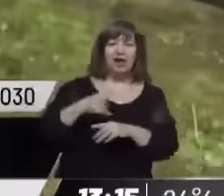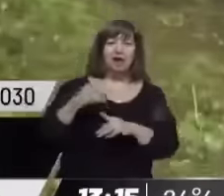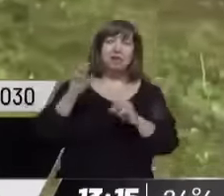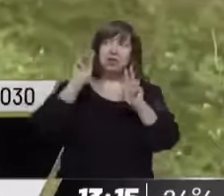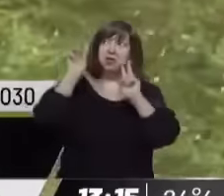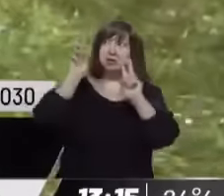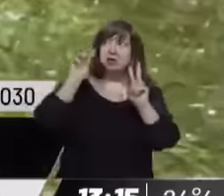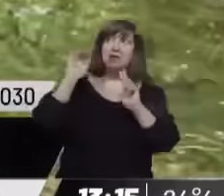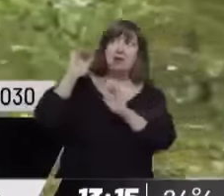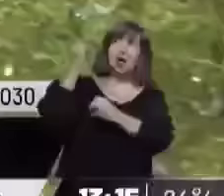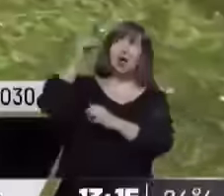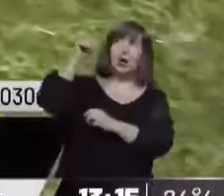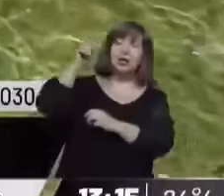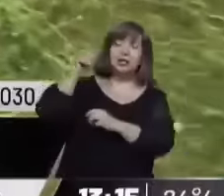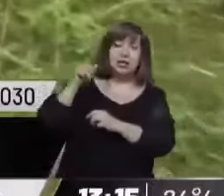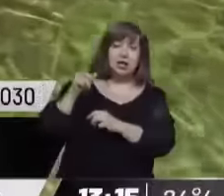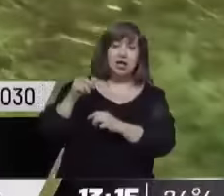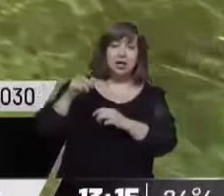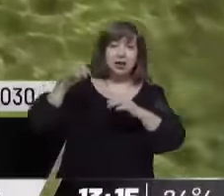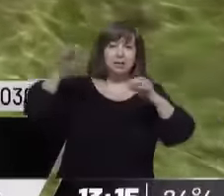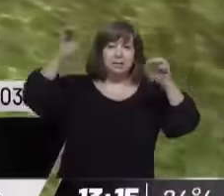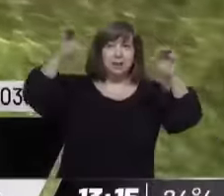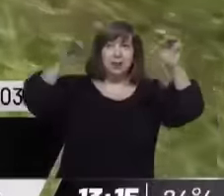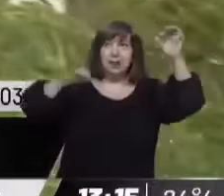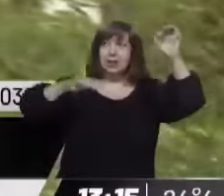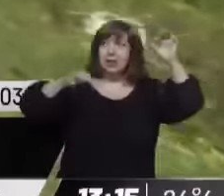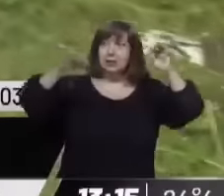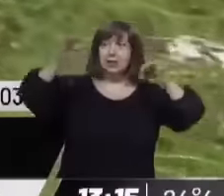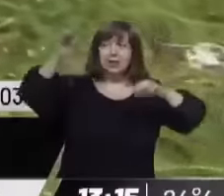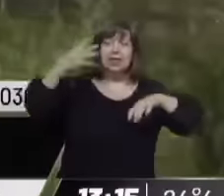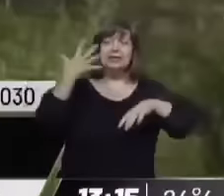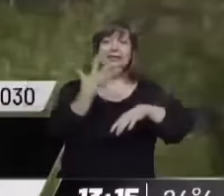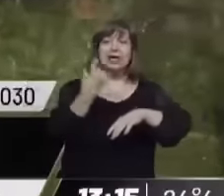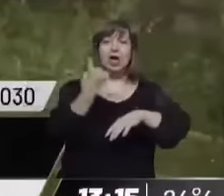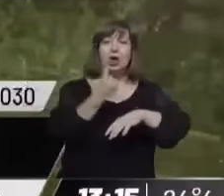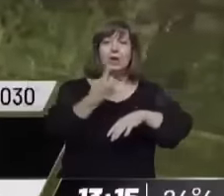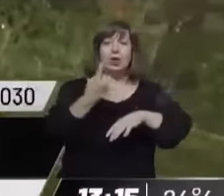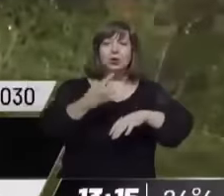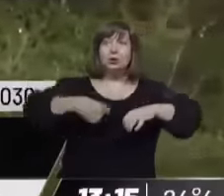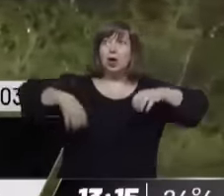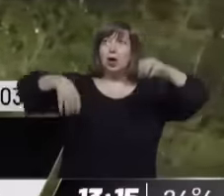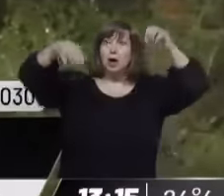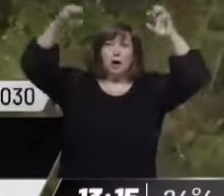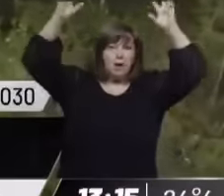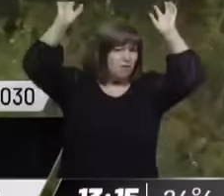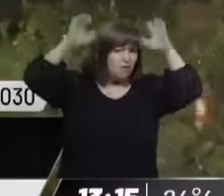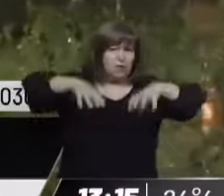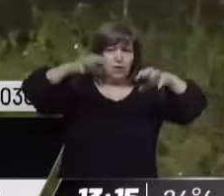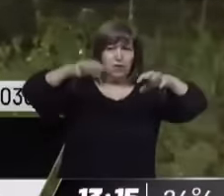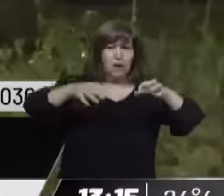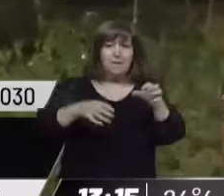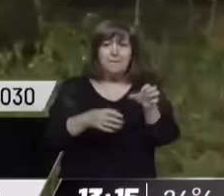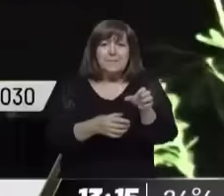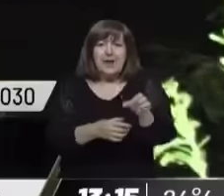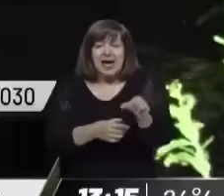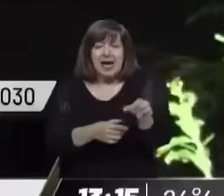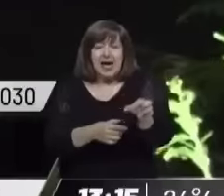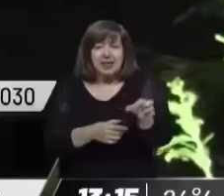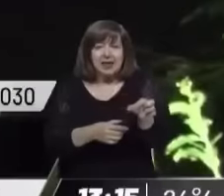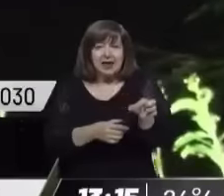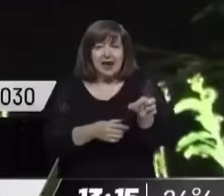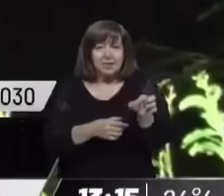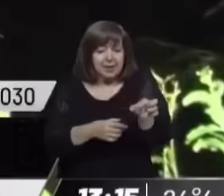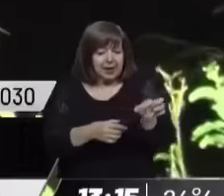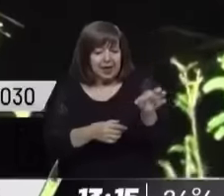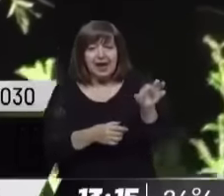son tan bravas, pero esta fue bravísima. En 5 minutos cayeron unas piedras terribles, unas piedras así de grandes, sí, bueno, y no paró,